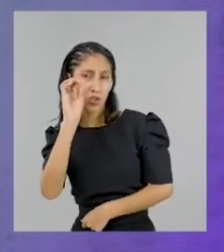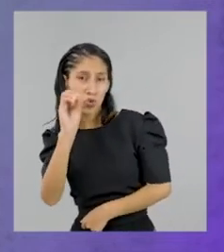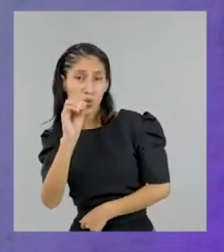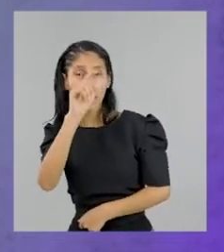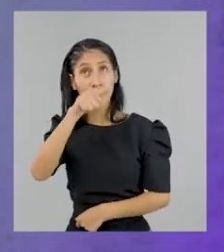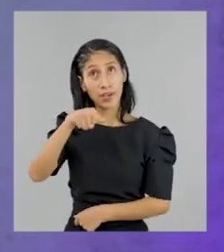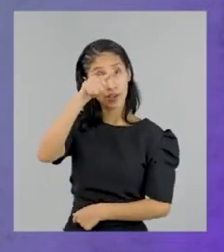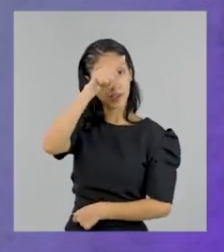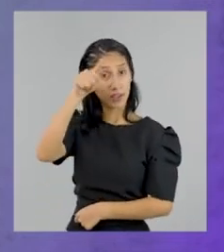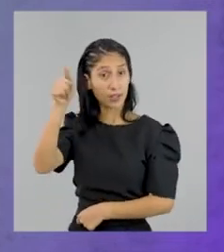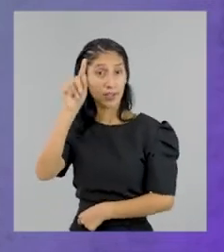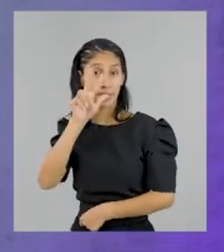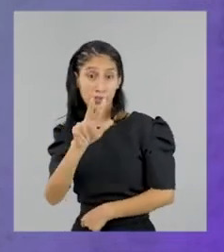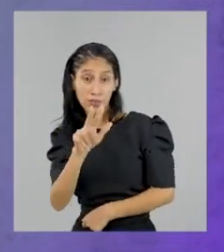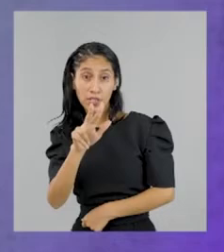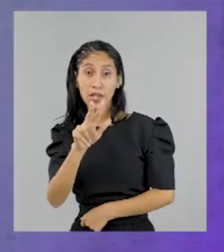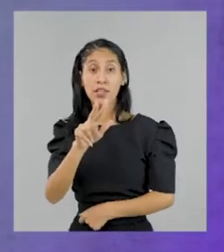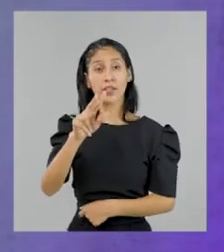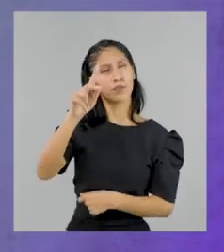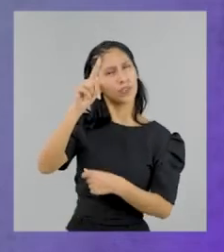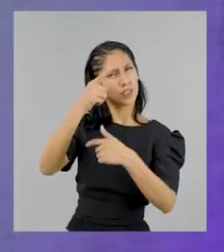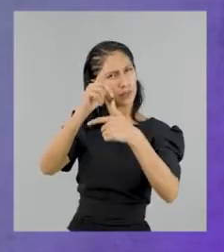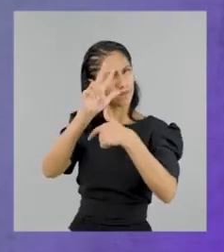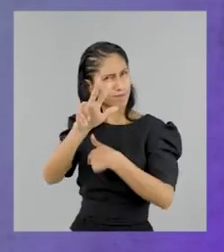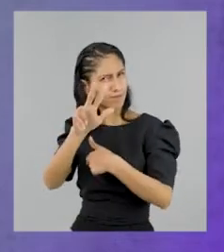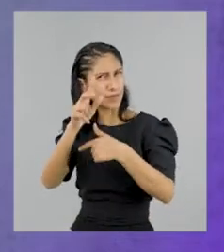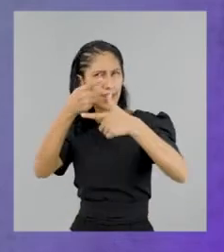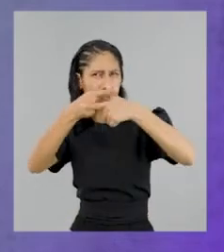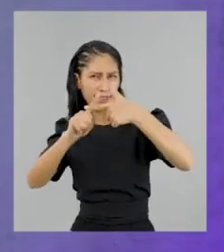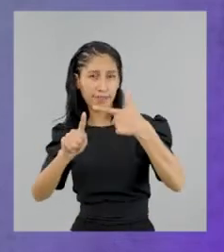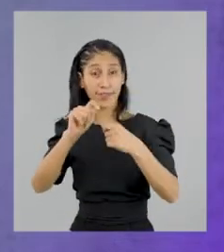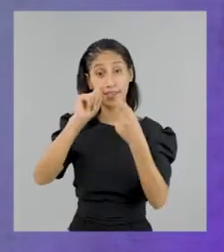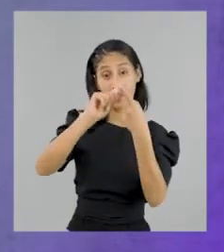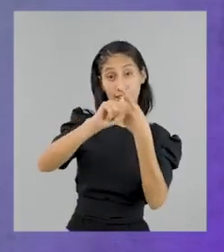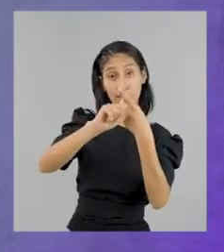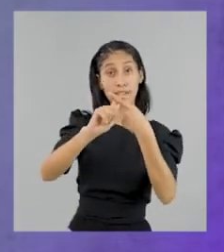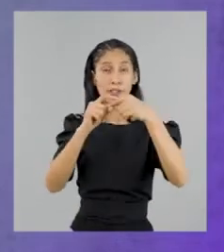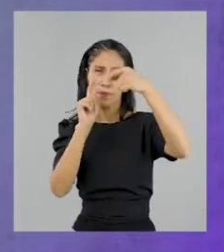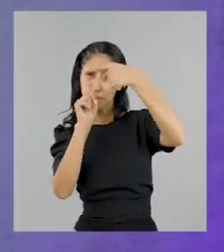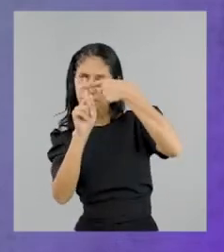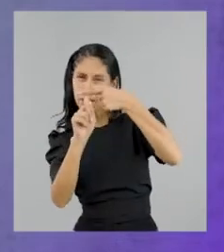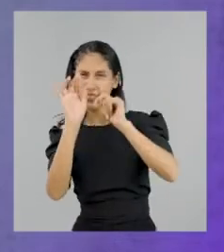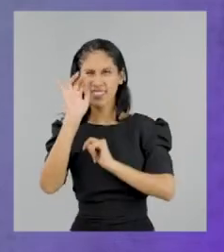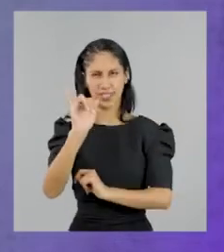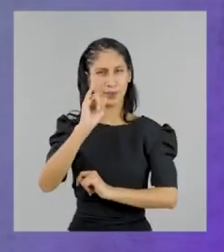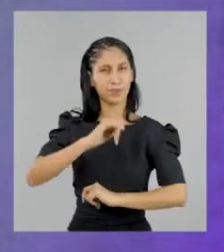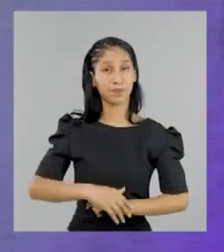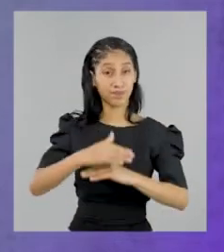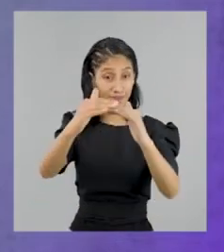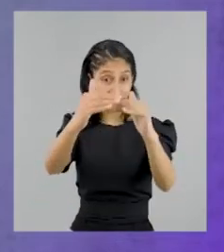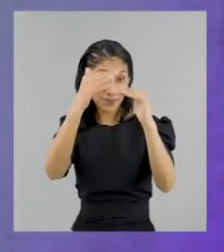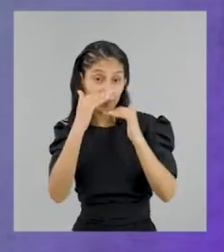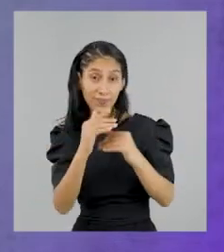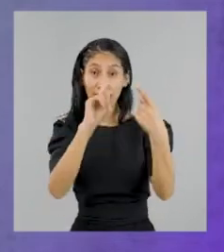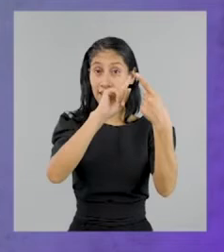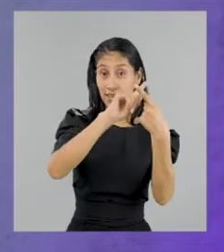igual 350 por raíz cuadrada de 3 entre x más